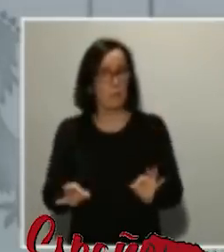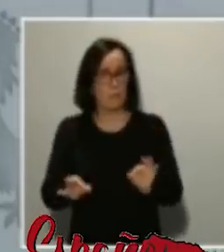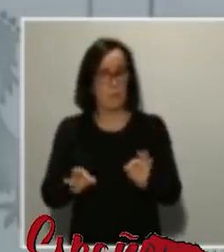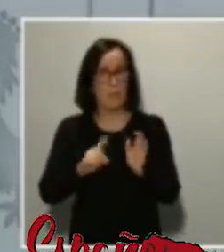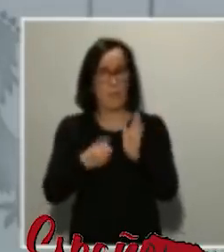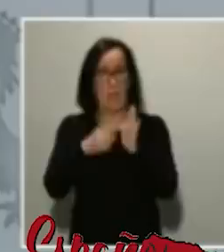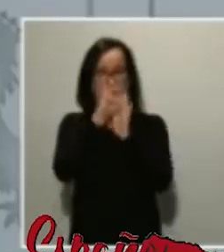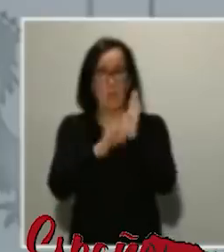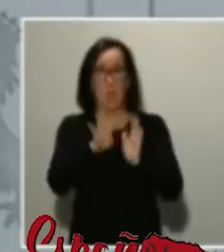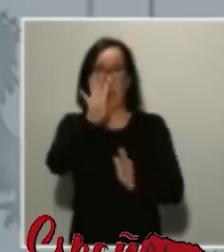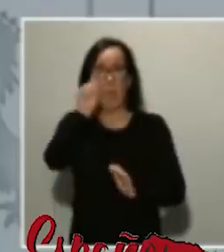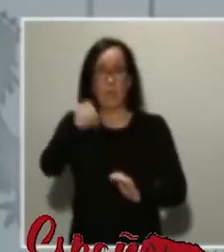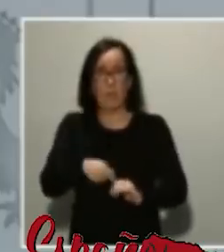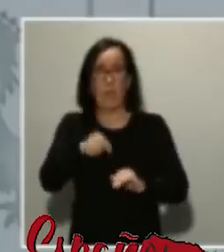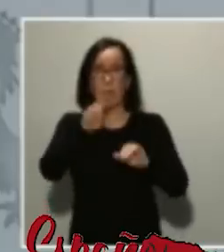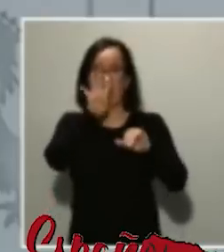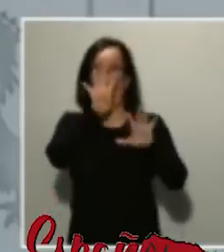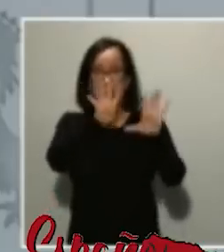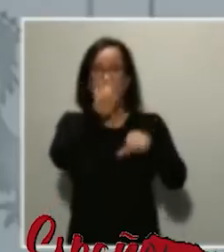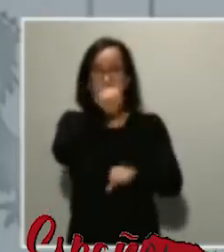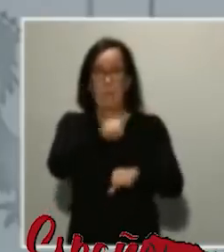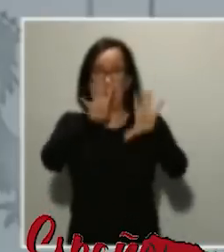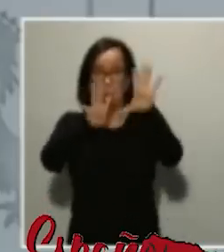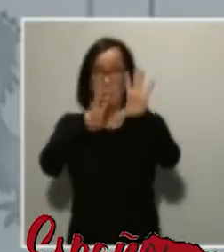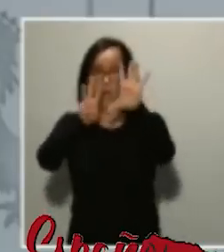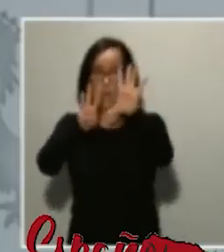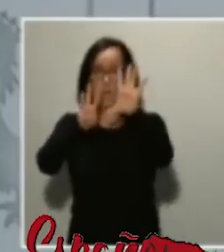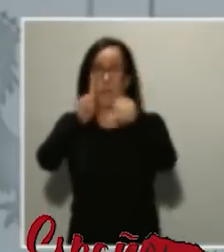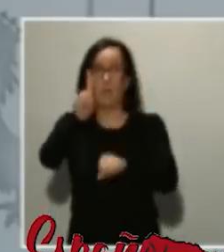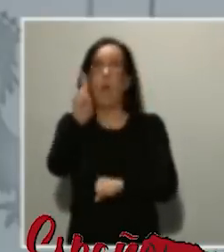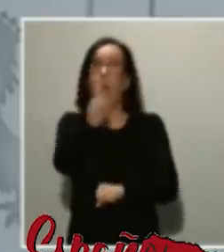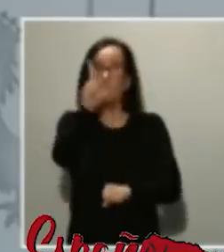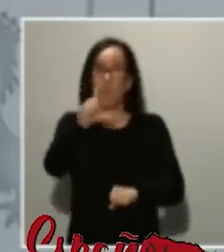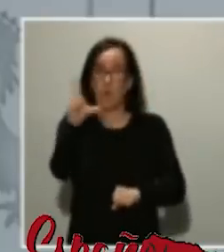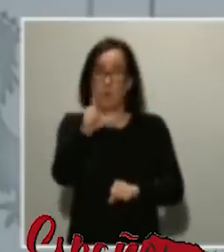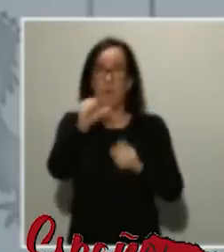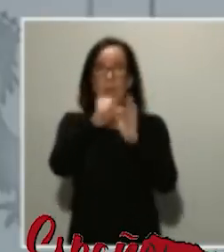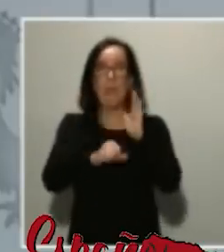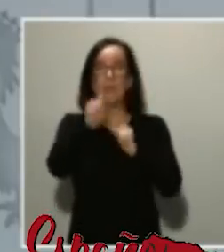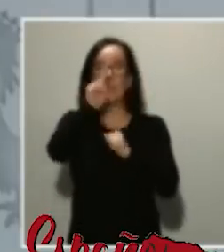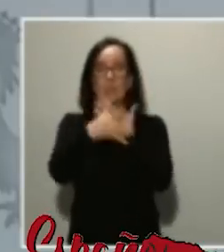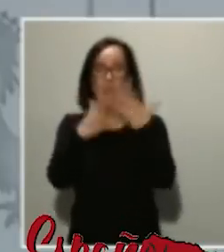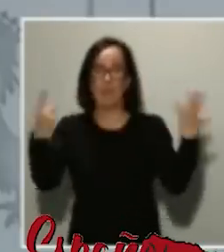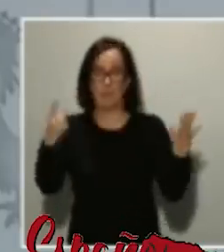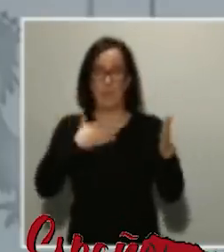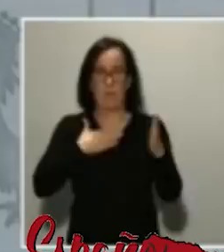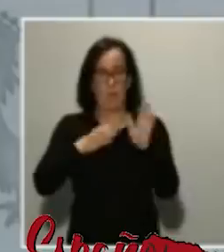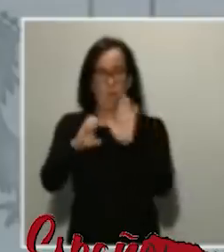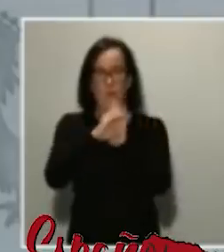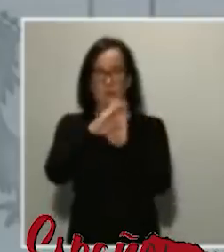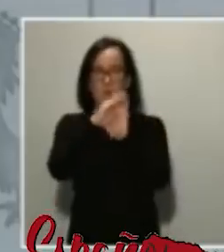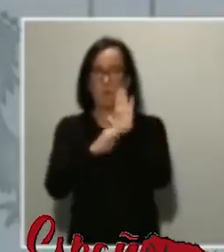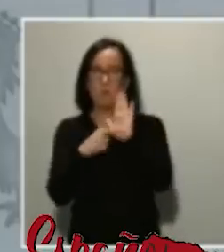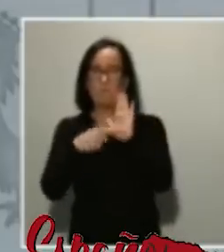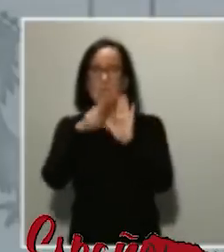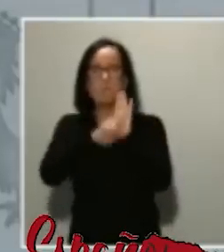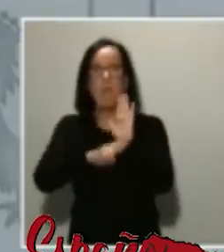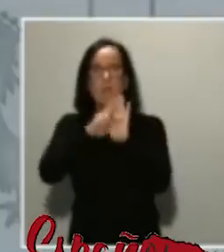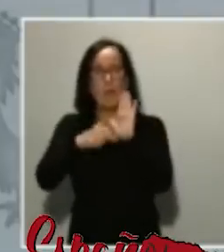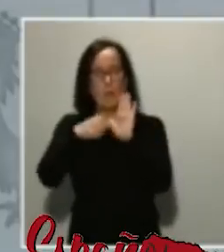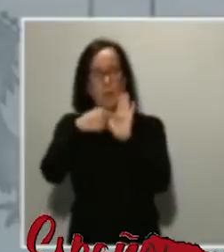cuadrilla de reaccionarios, y si me permita decir, lo más grave que he oído yo en estos días